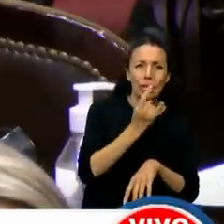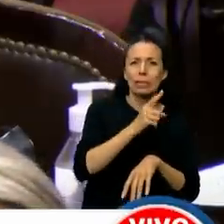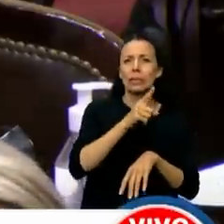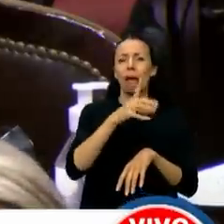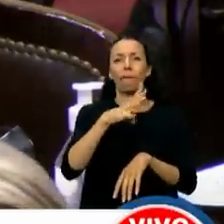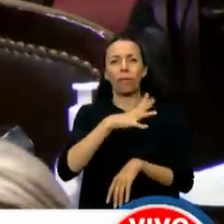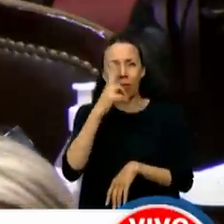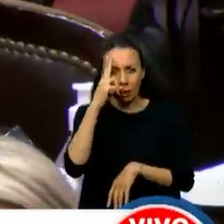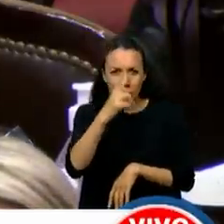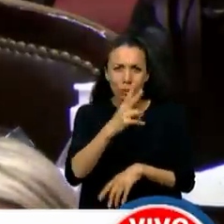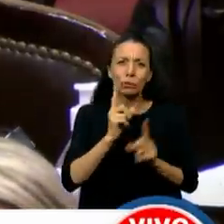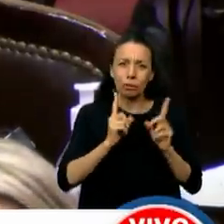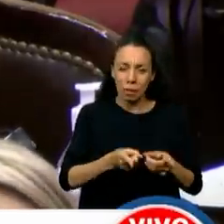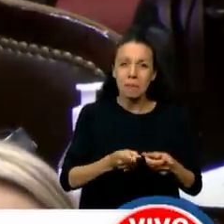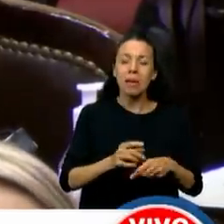respeto